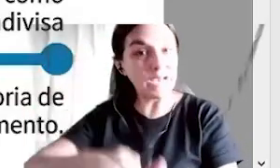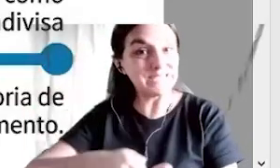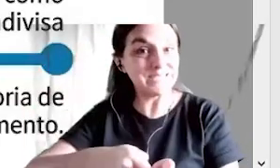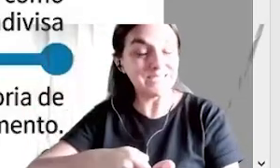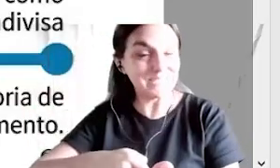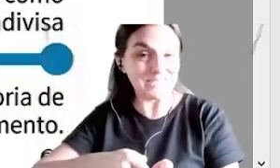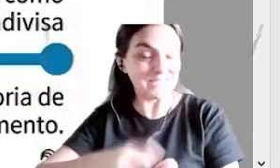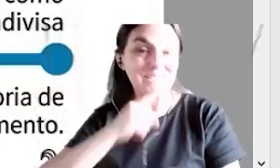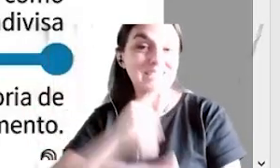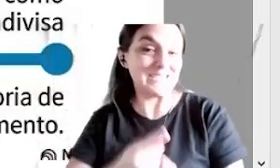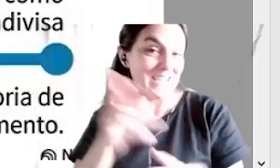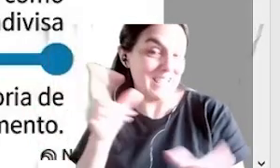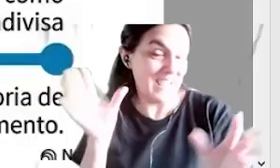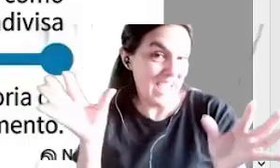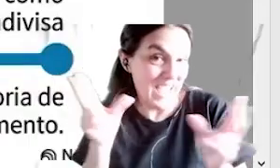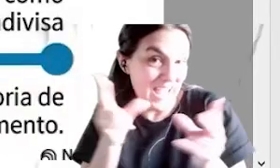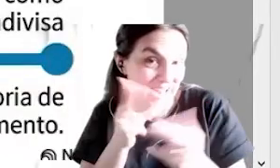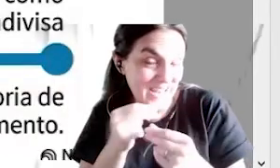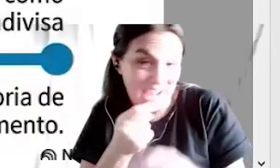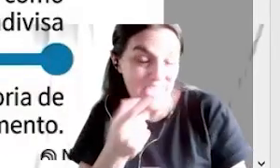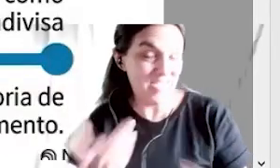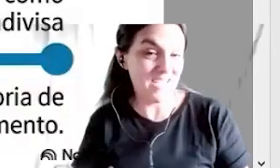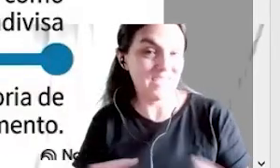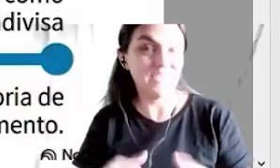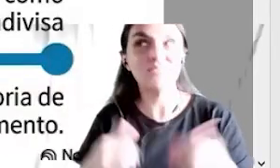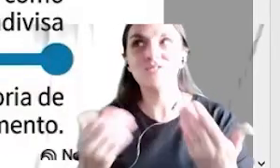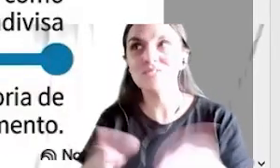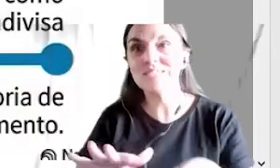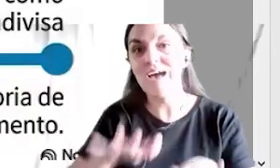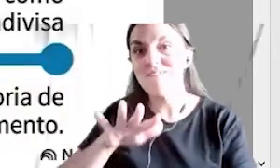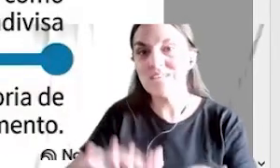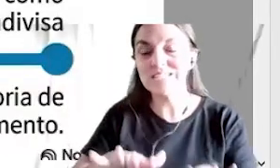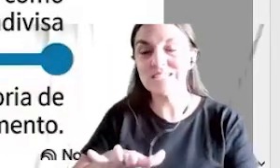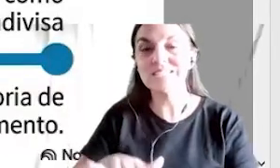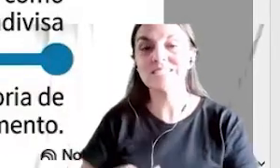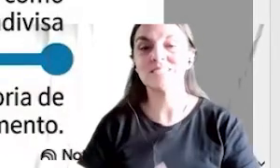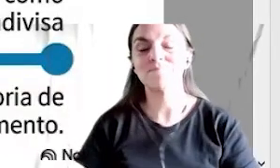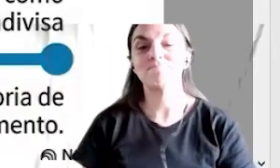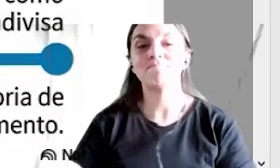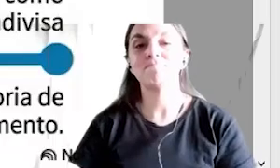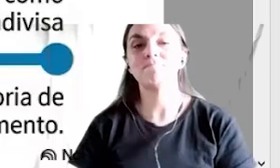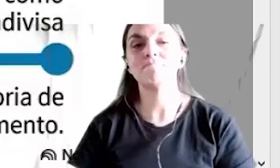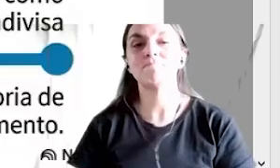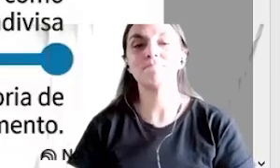llega de manera inmediata. Entonces muchas veces están